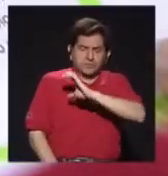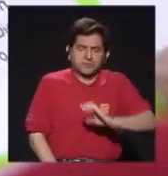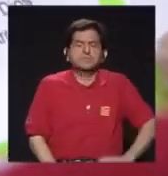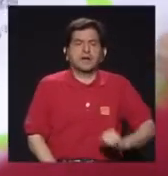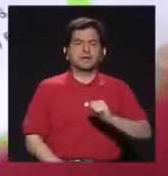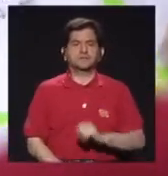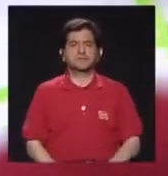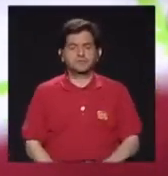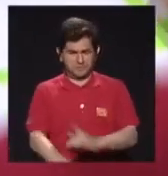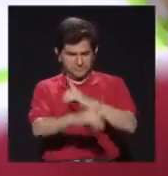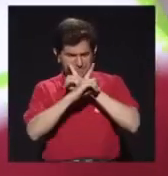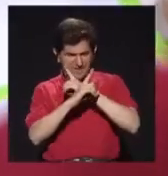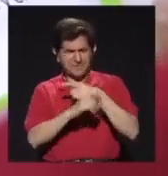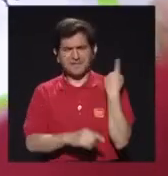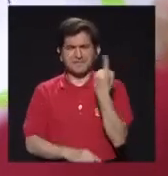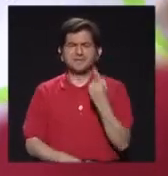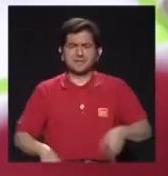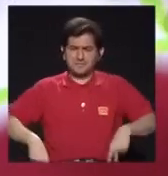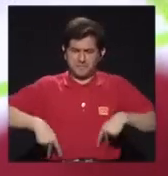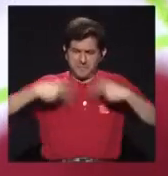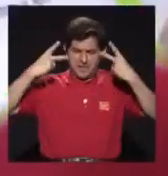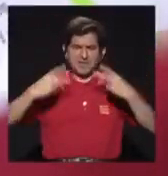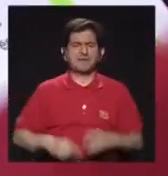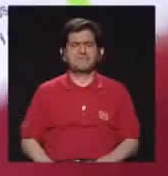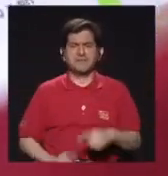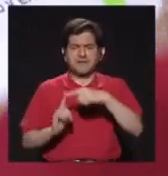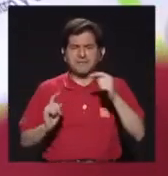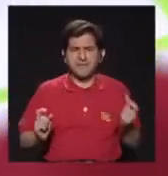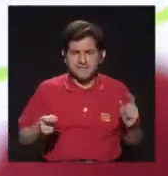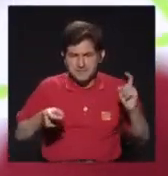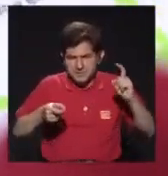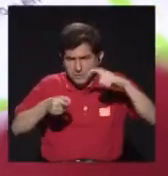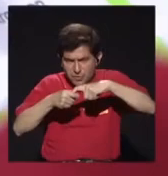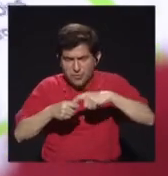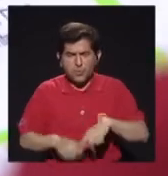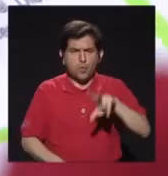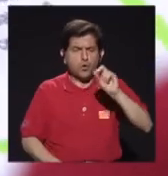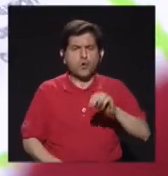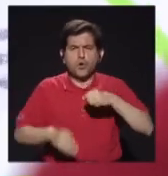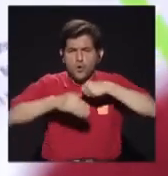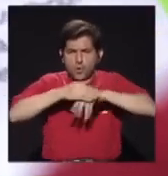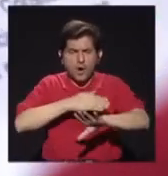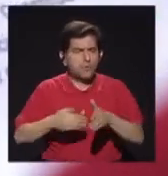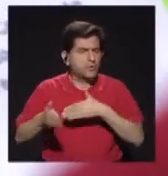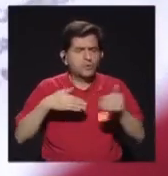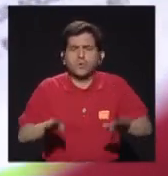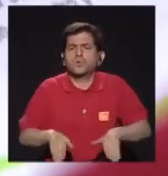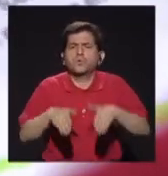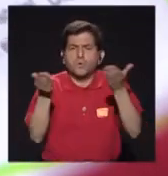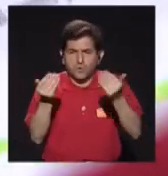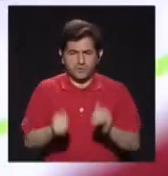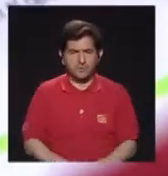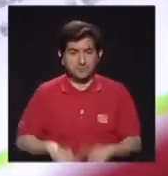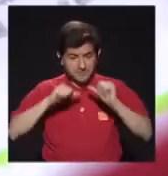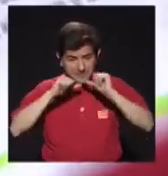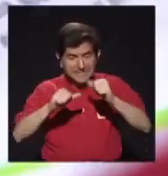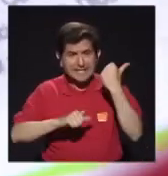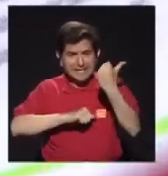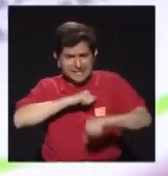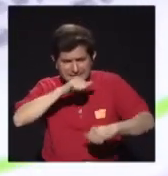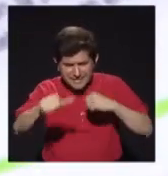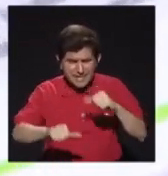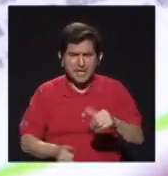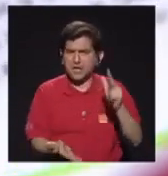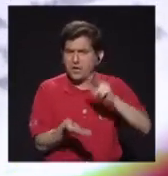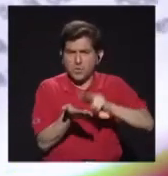hemos defendido defenderemos la vida desde su misma concepción le diremos no al aborto en cualquier presentación continuaremos luchando para